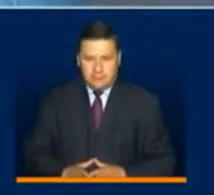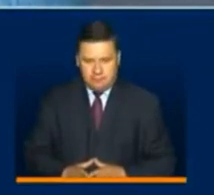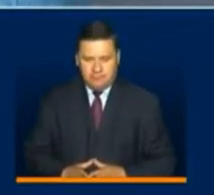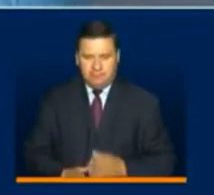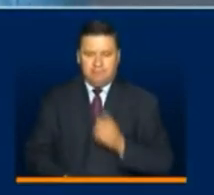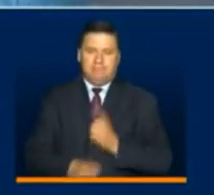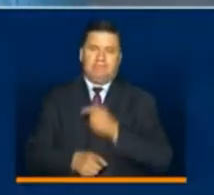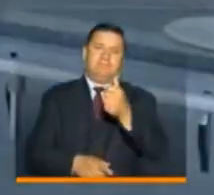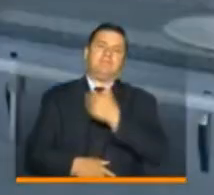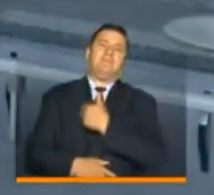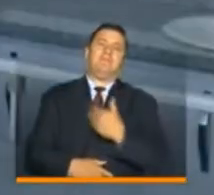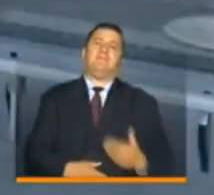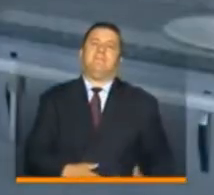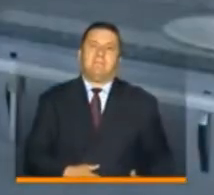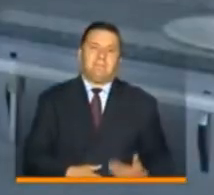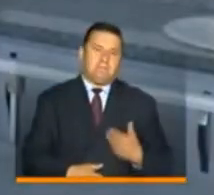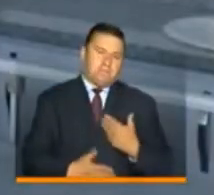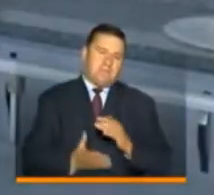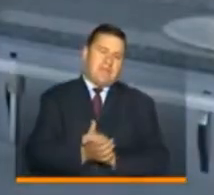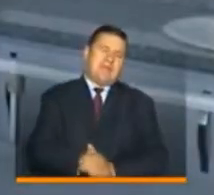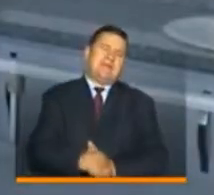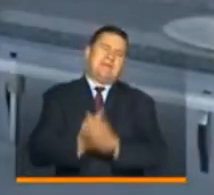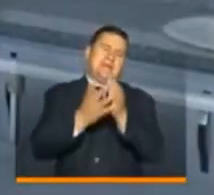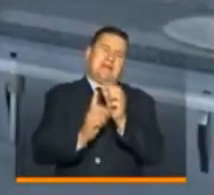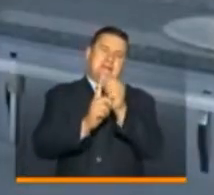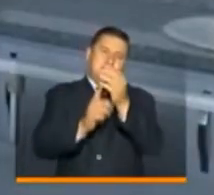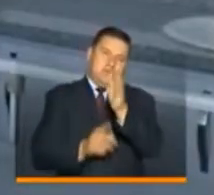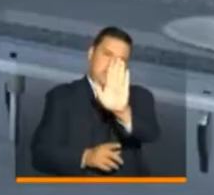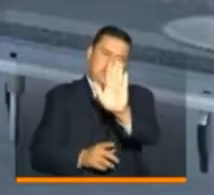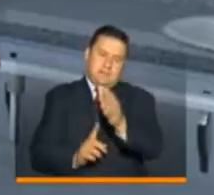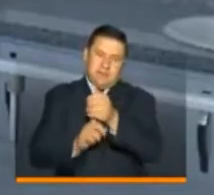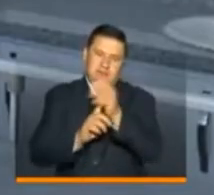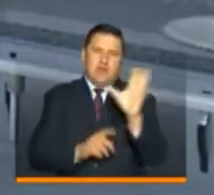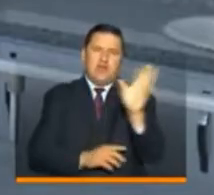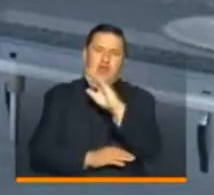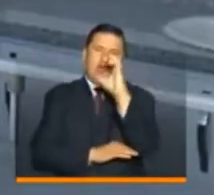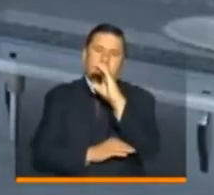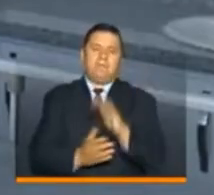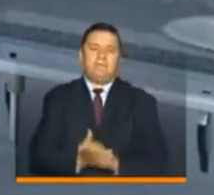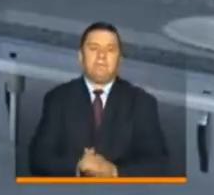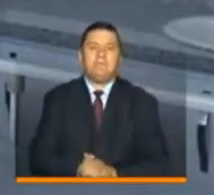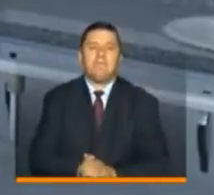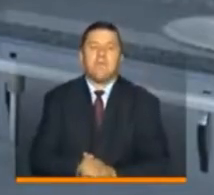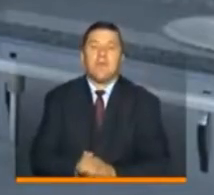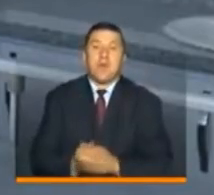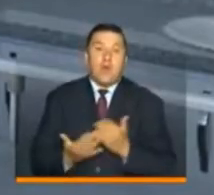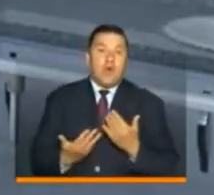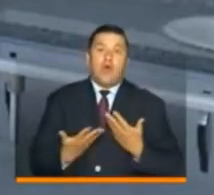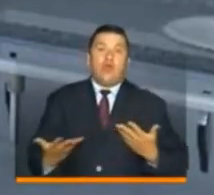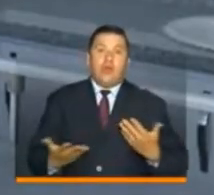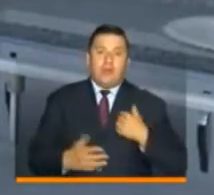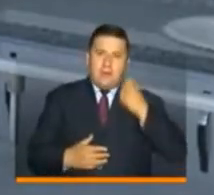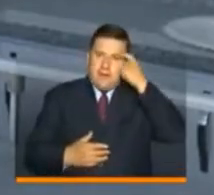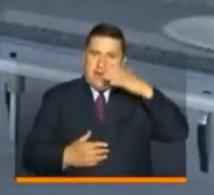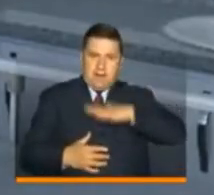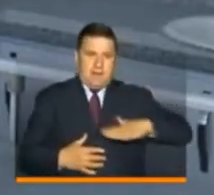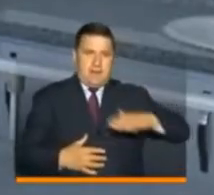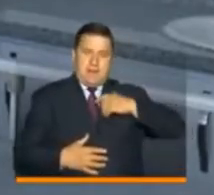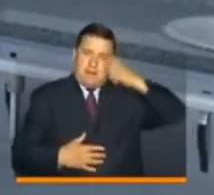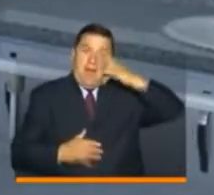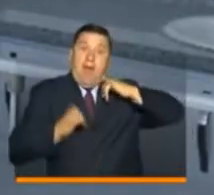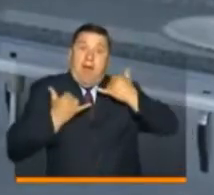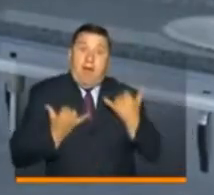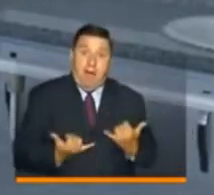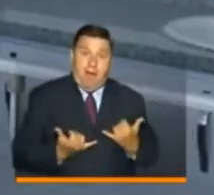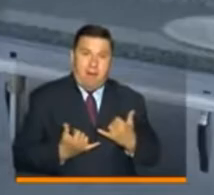Así es, señor presidente. Quiero enviarle un saludo muy especial a usted y a todos los colombianos. Hoy me encuentro en Cartagena. En estos